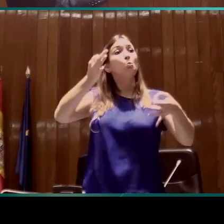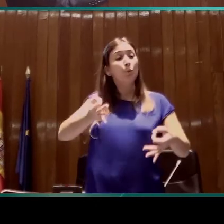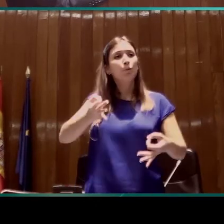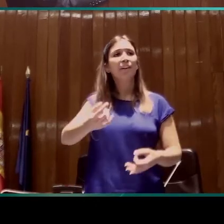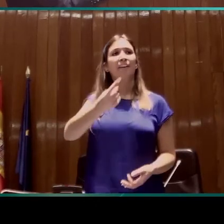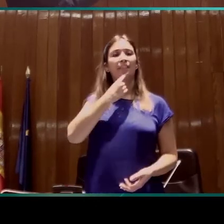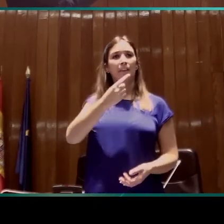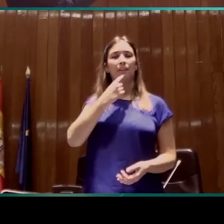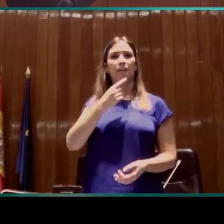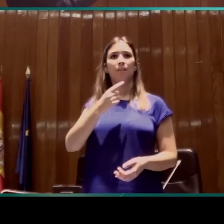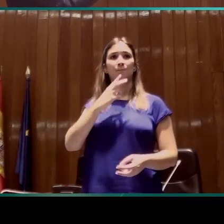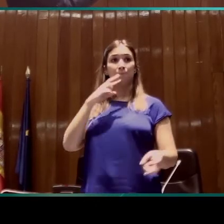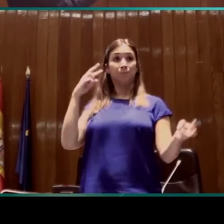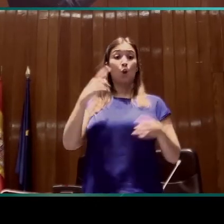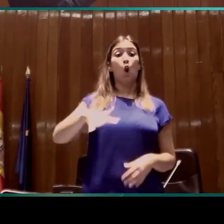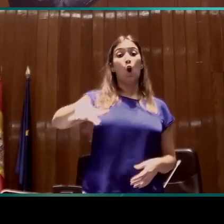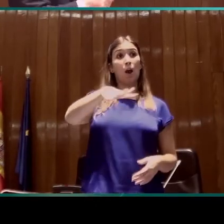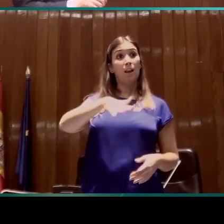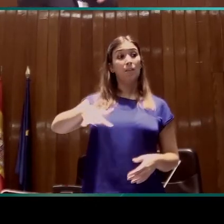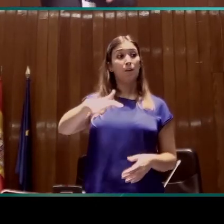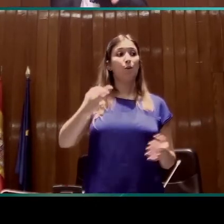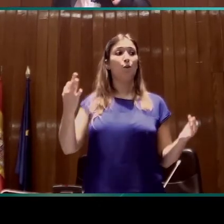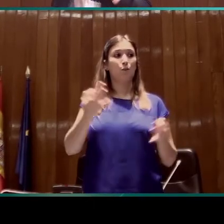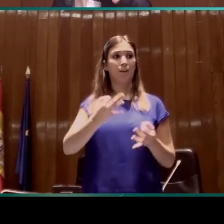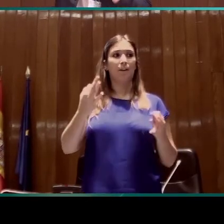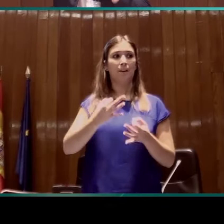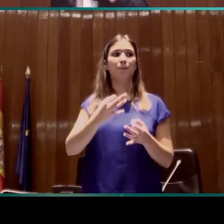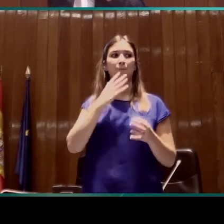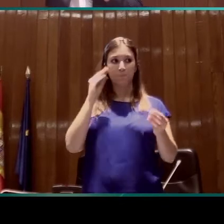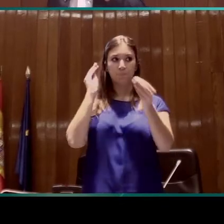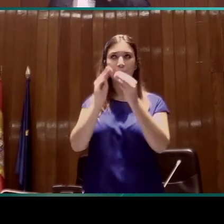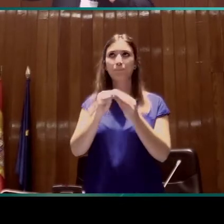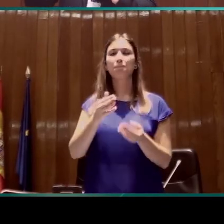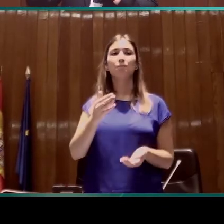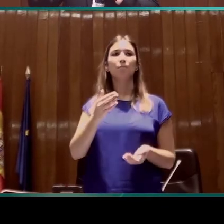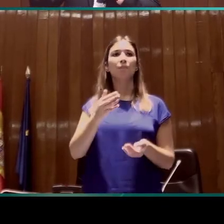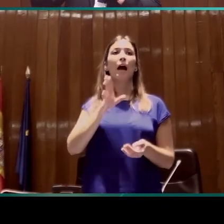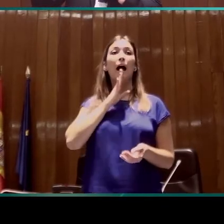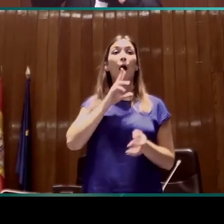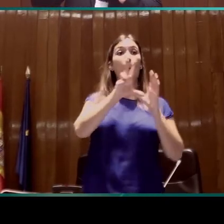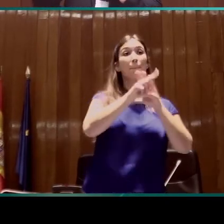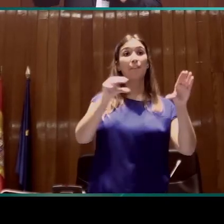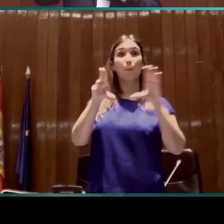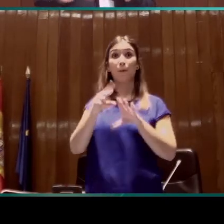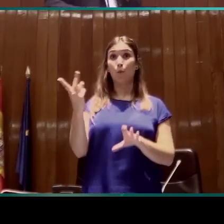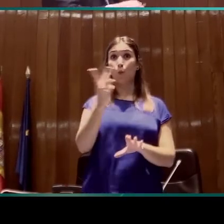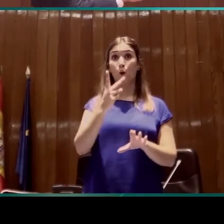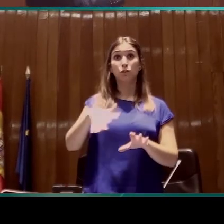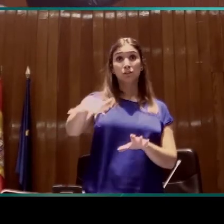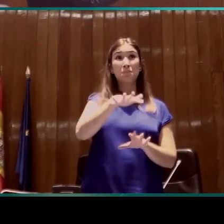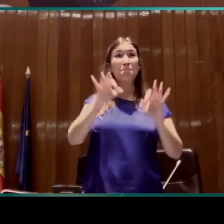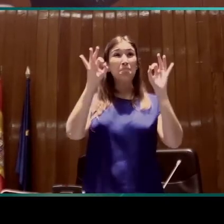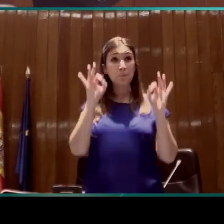el relacionado en este caso es la localización, es decir, que cuando presentamos un vídeo que comparte la localización,